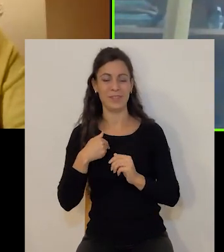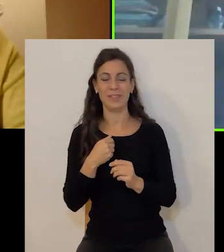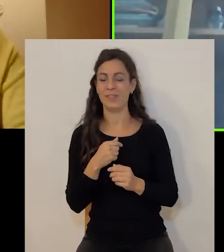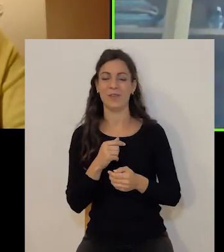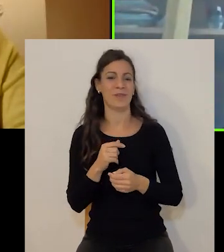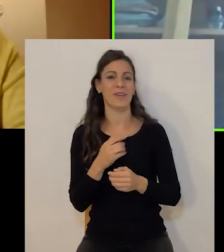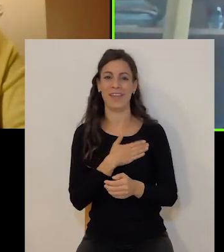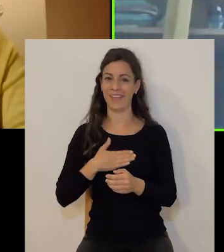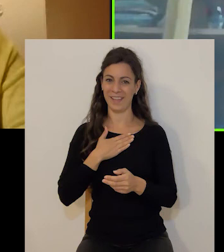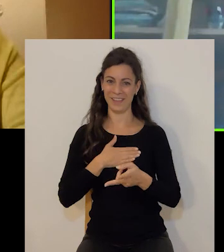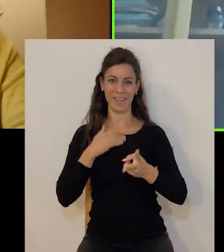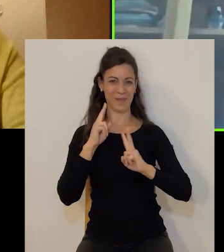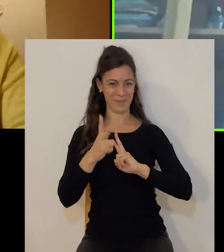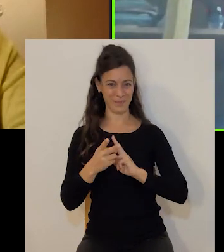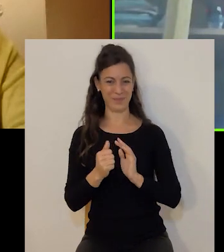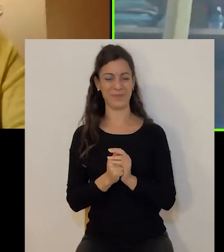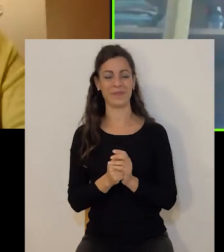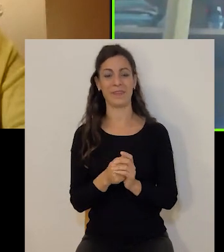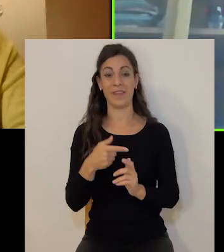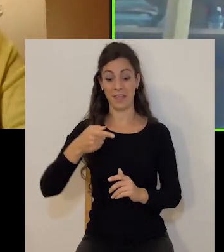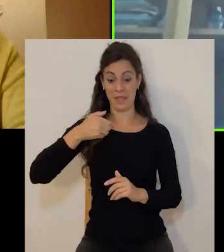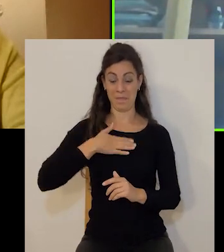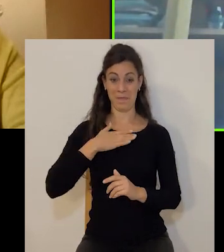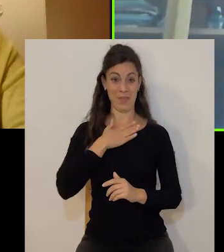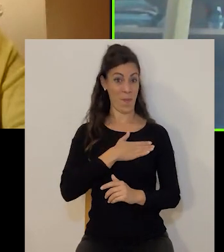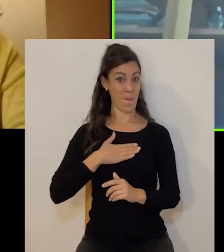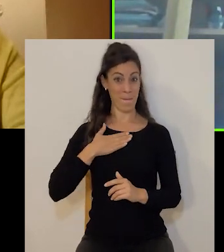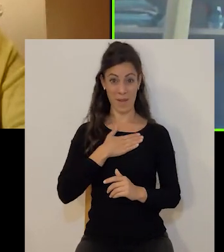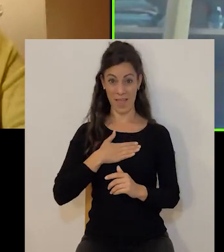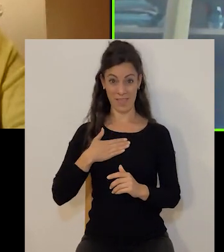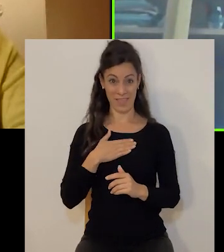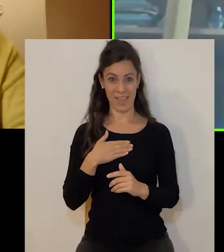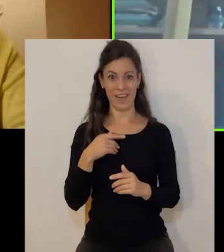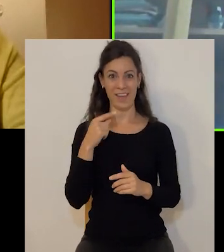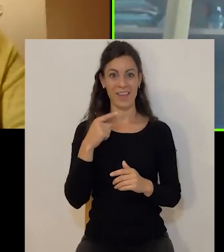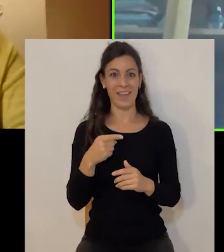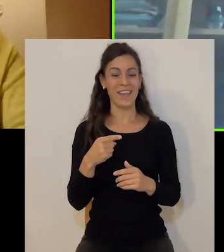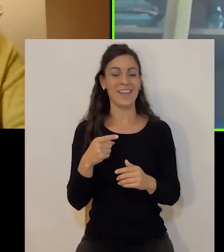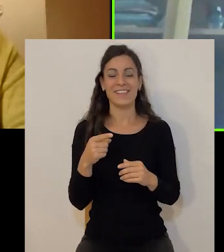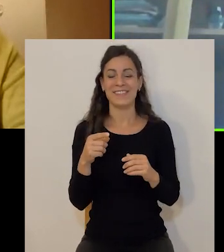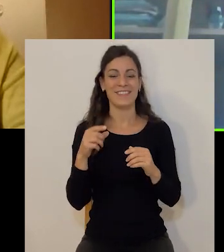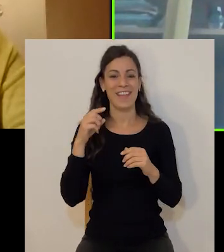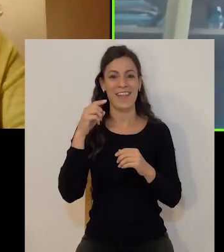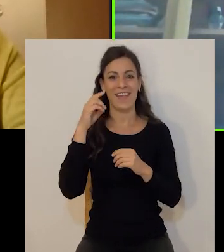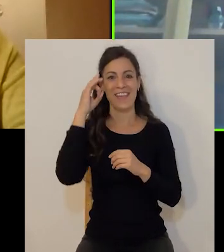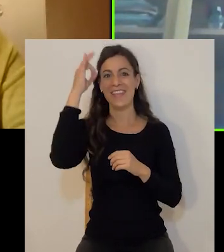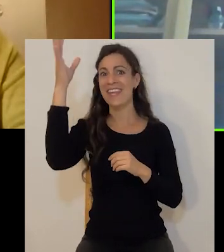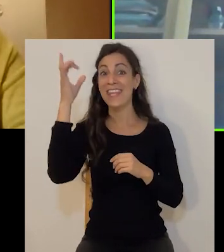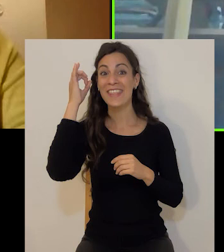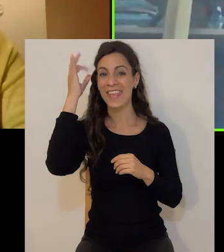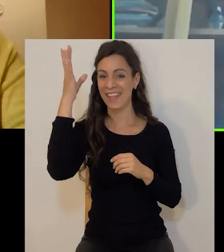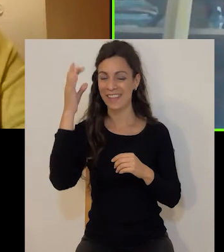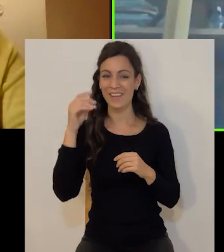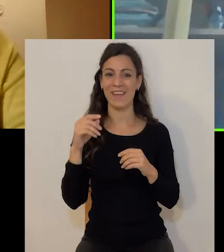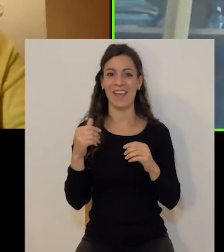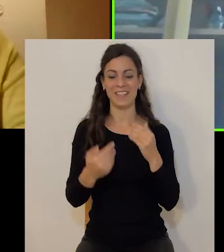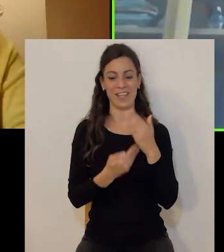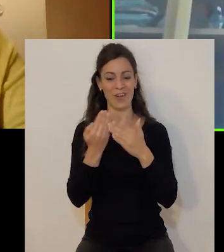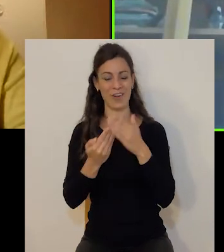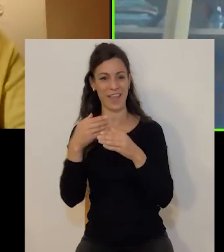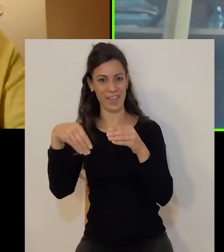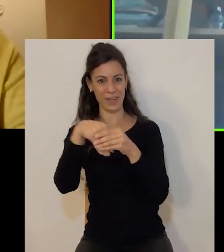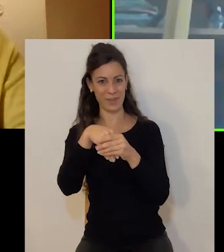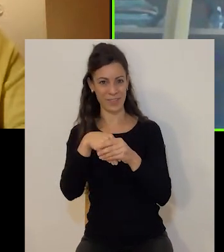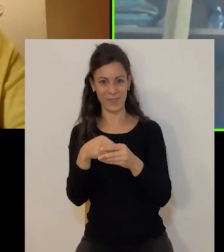encantada. Para mí ha sido un placer. Me encanta la propuesta que tenéis de iniciativa para las jornadas inclusivas que estáis